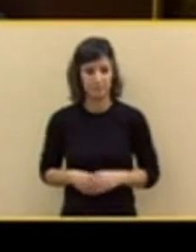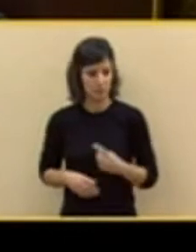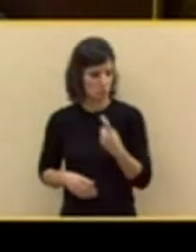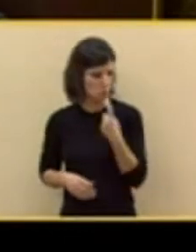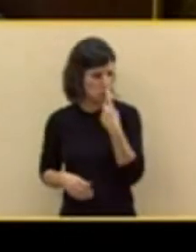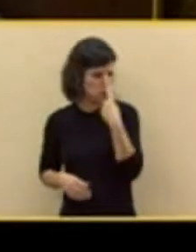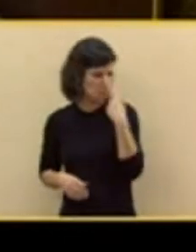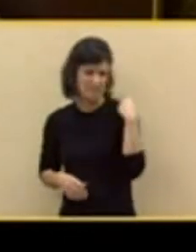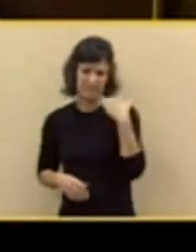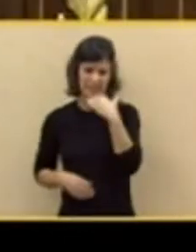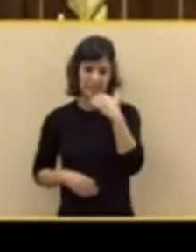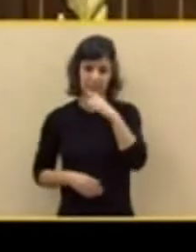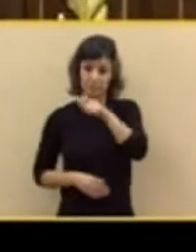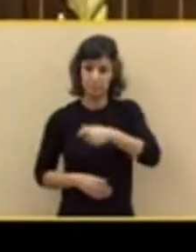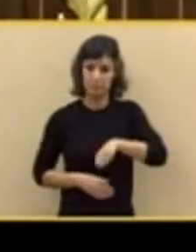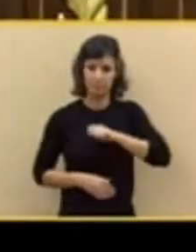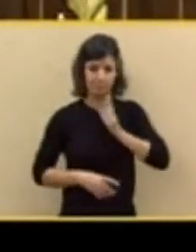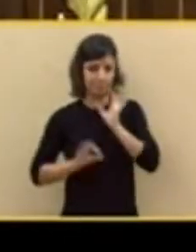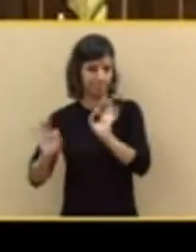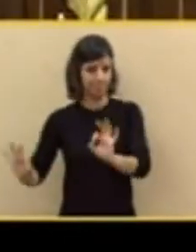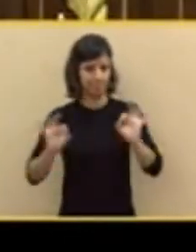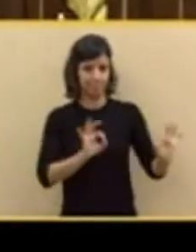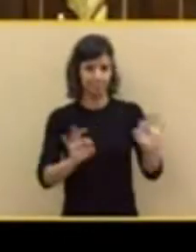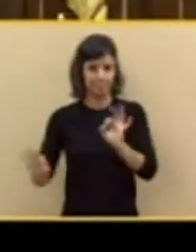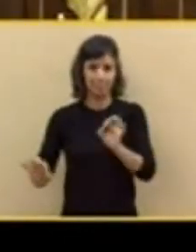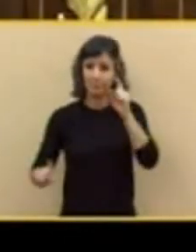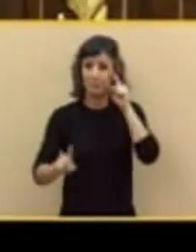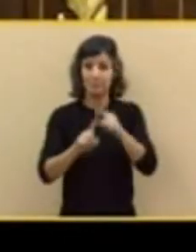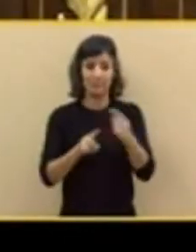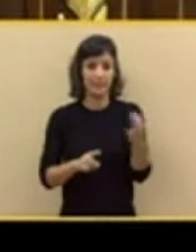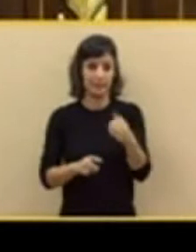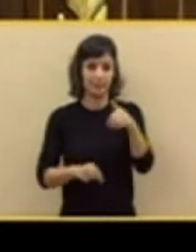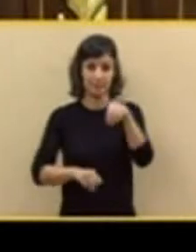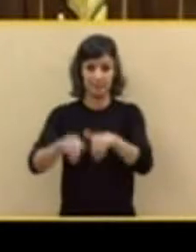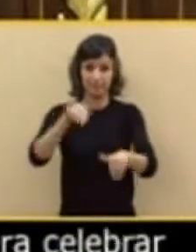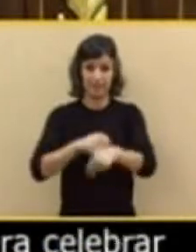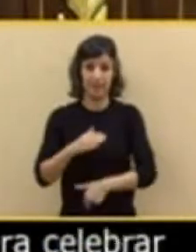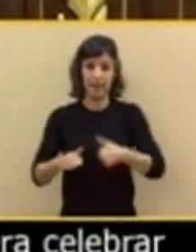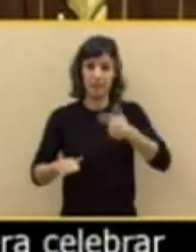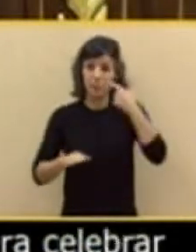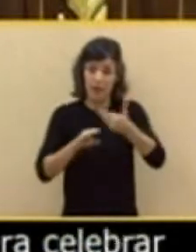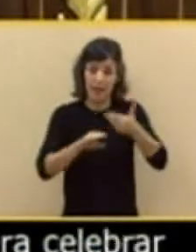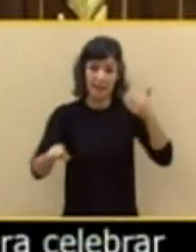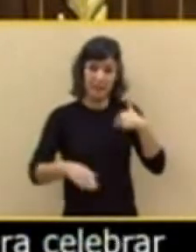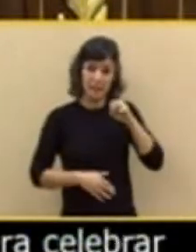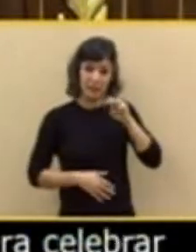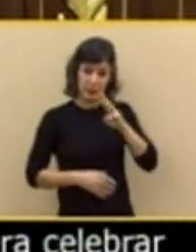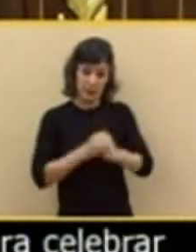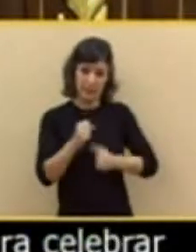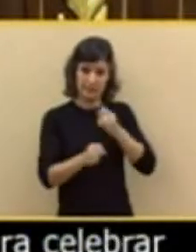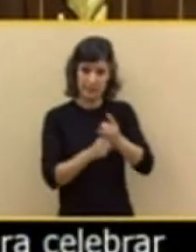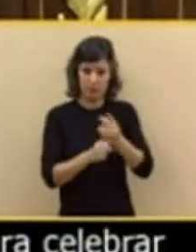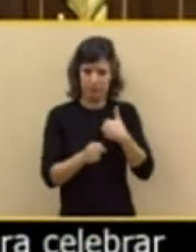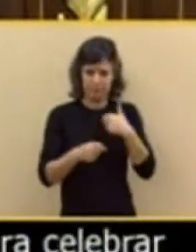final todo se diluyó en el tema del comunismo, de los inmigrantes, y de la conspiración china, la